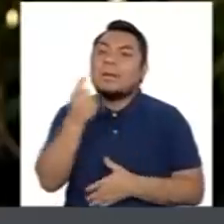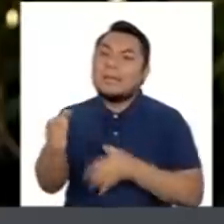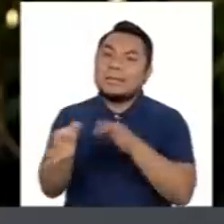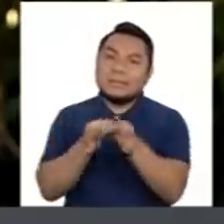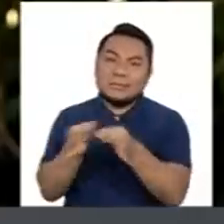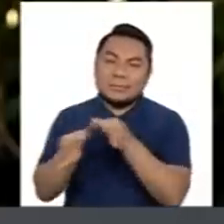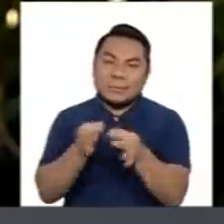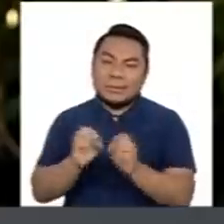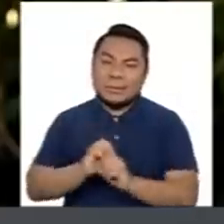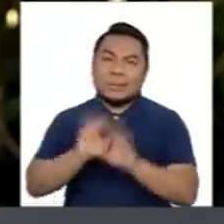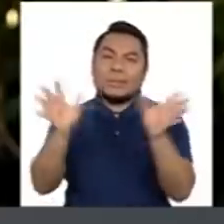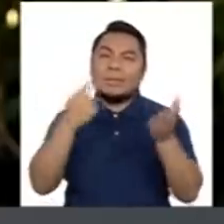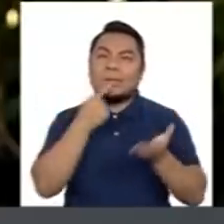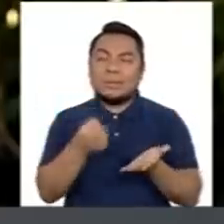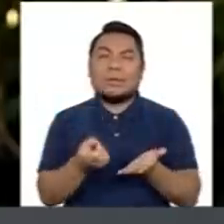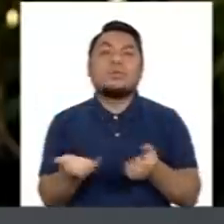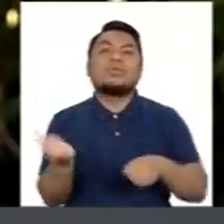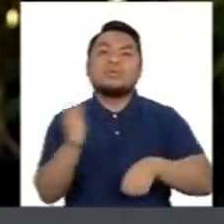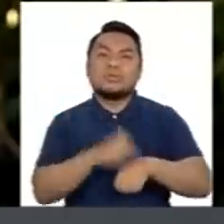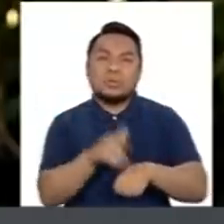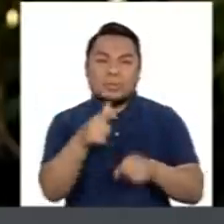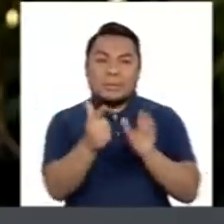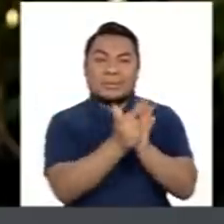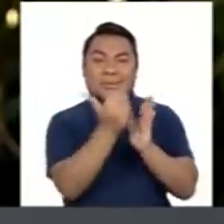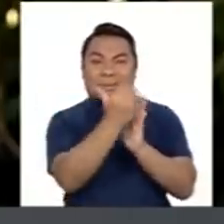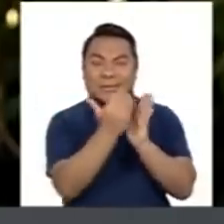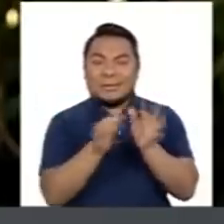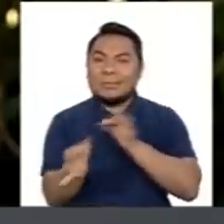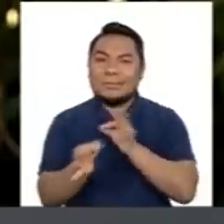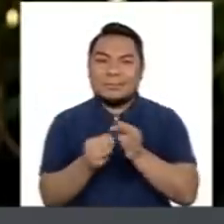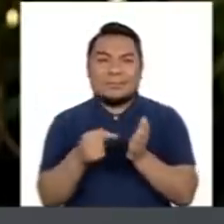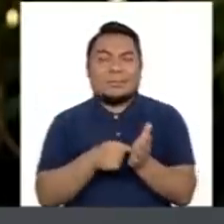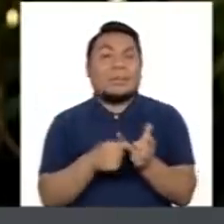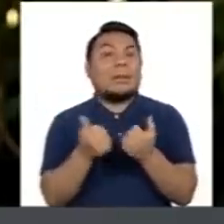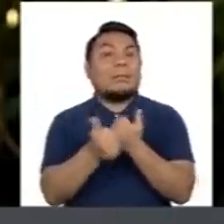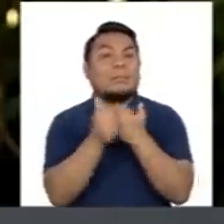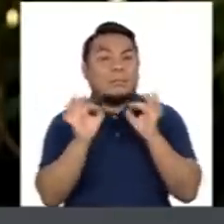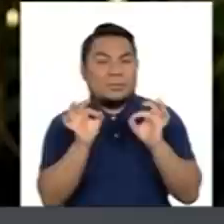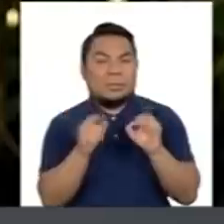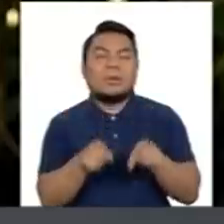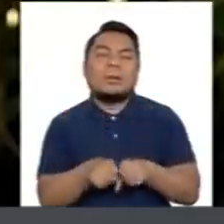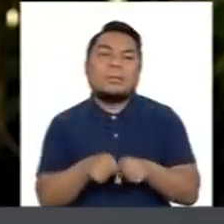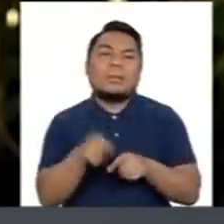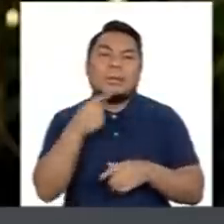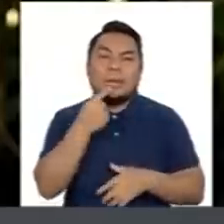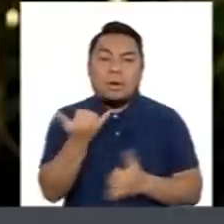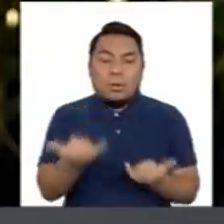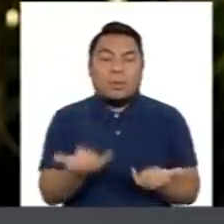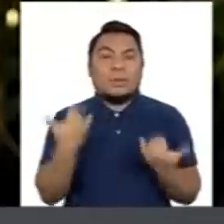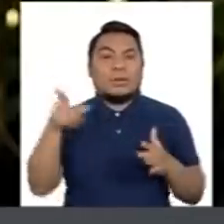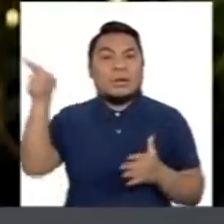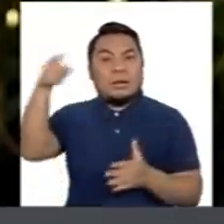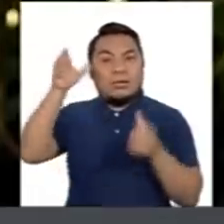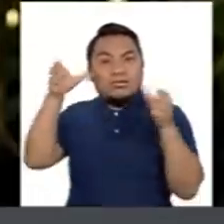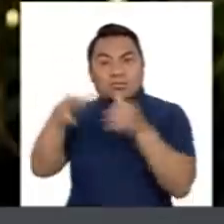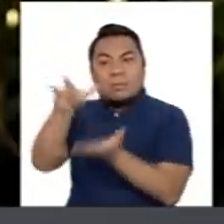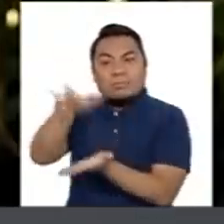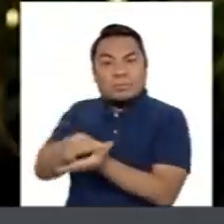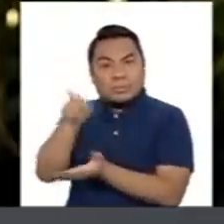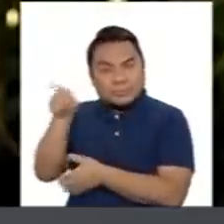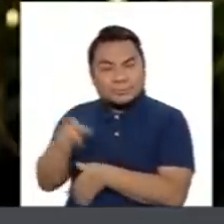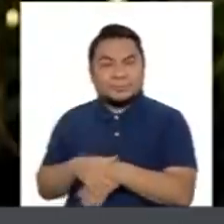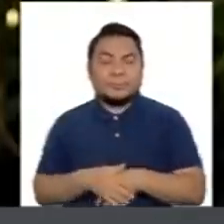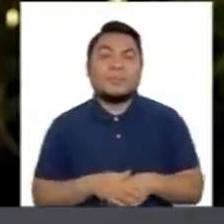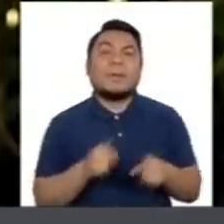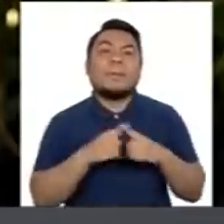con claridad y contundencia la argumentación. No obstante ello, por insistencia, finalmente el día de ayer ha sido aprobada. Y el tema